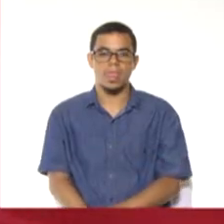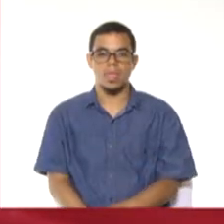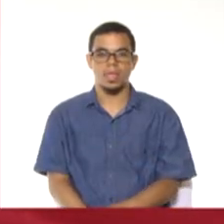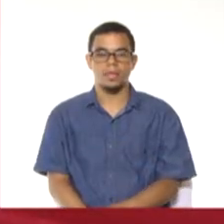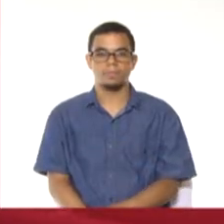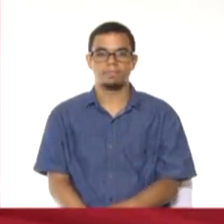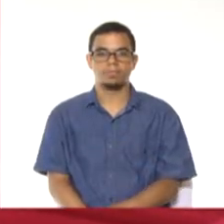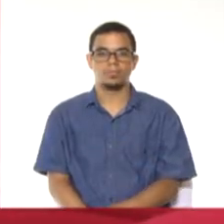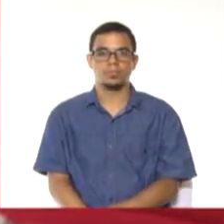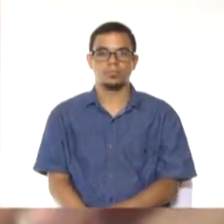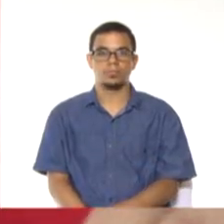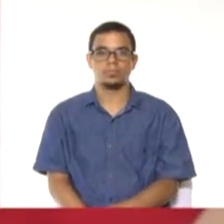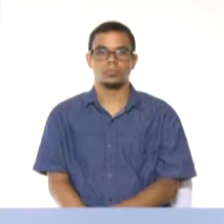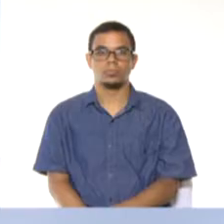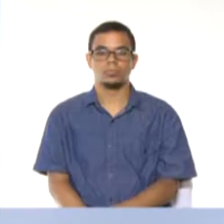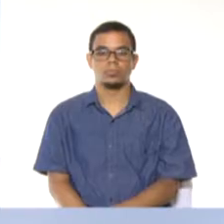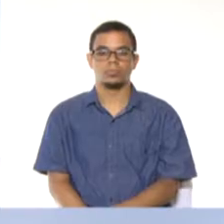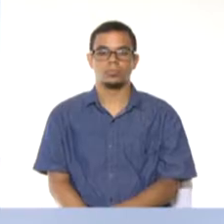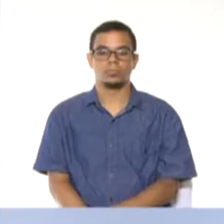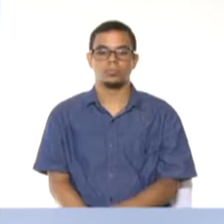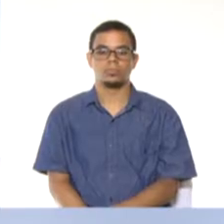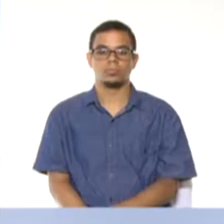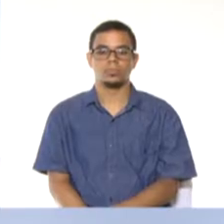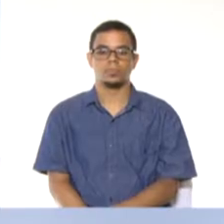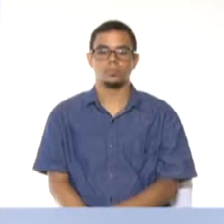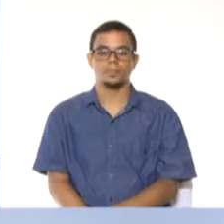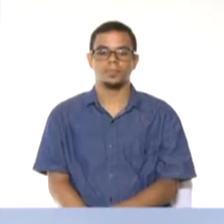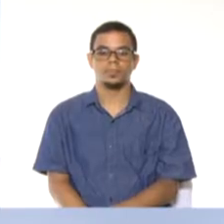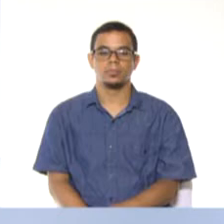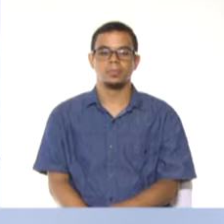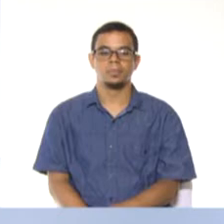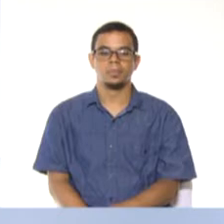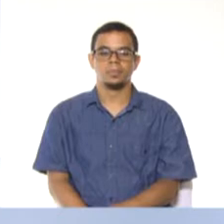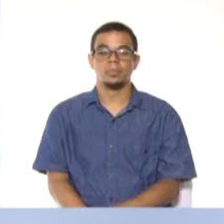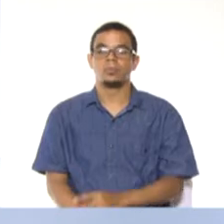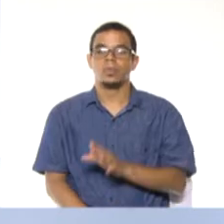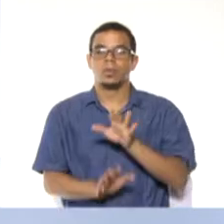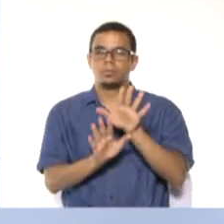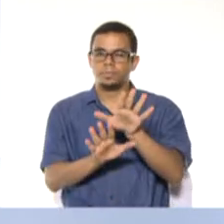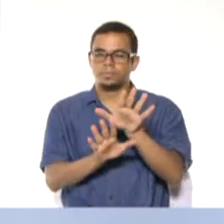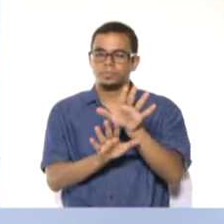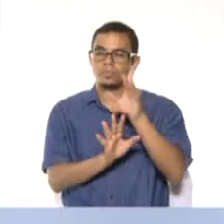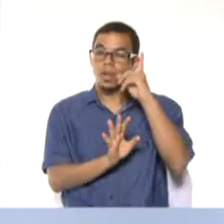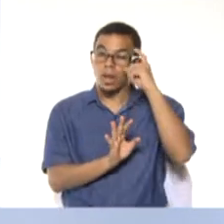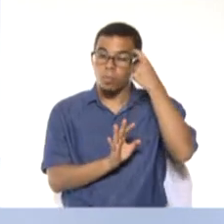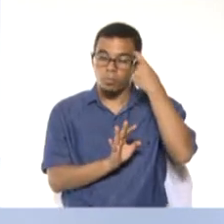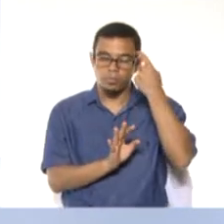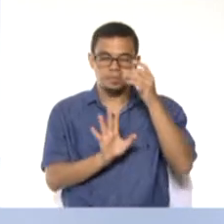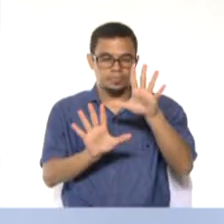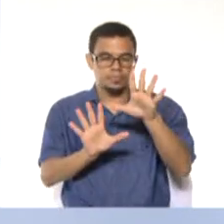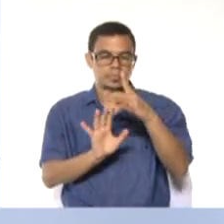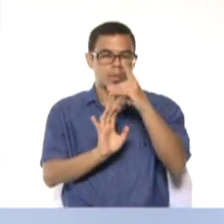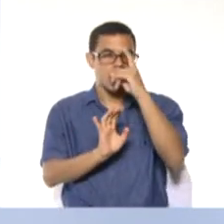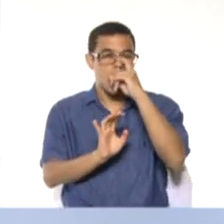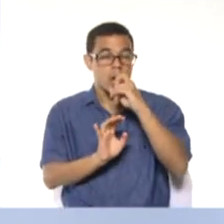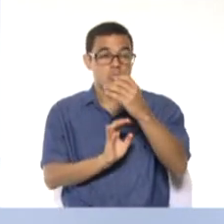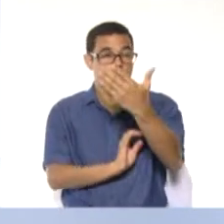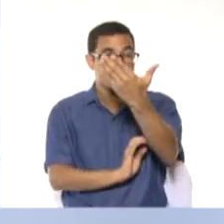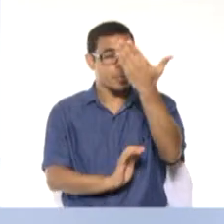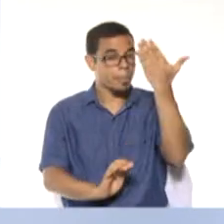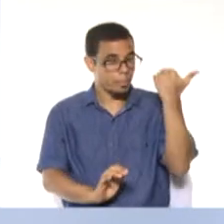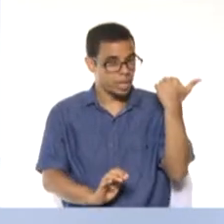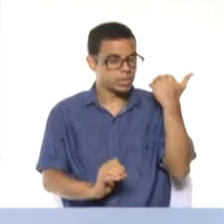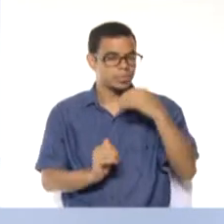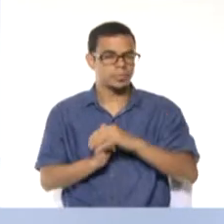Bueno, tenemos nuestros envases. Quiero mencionarlo, quiero recordarles, porque el año pasado habíamos hablado